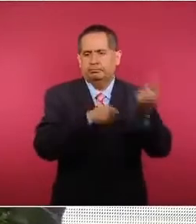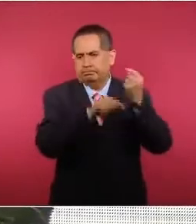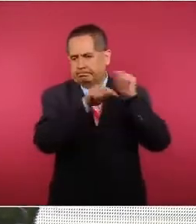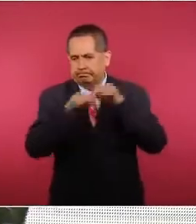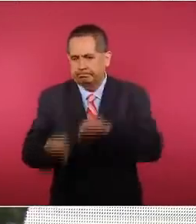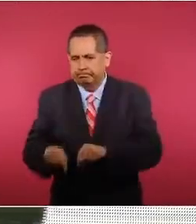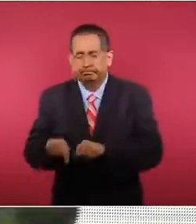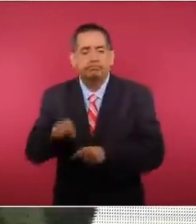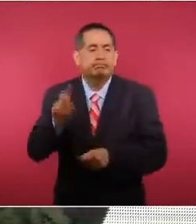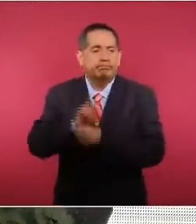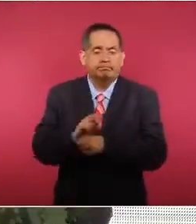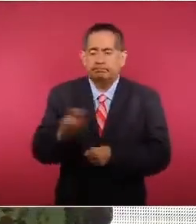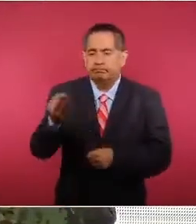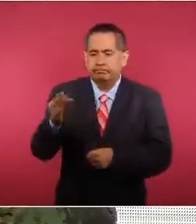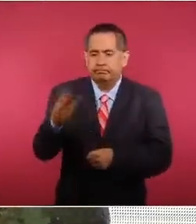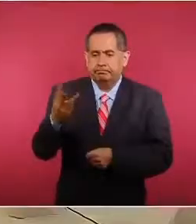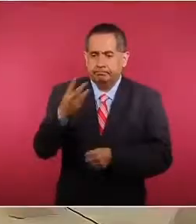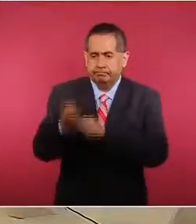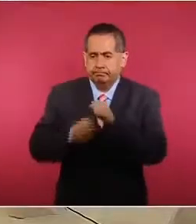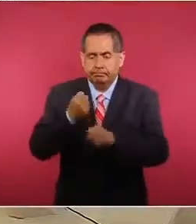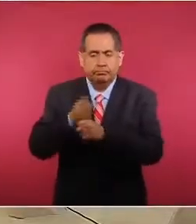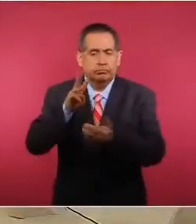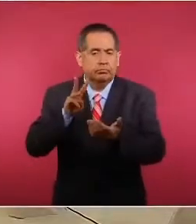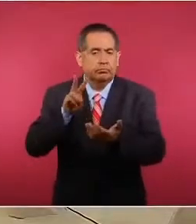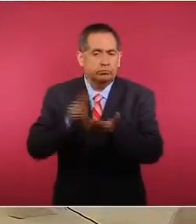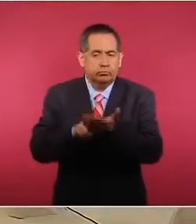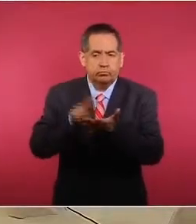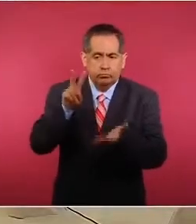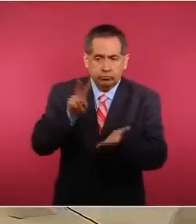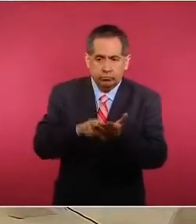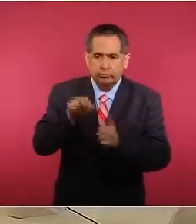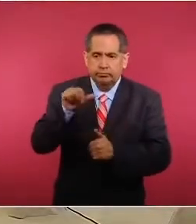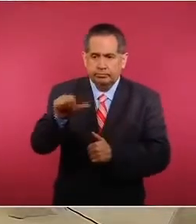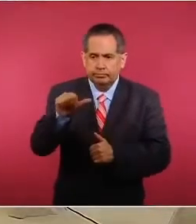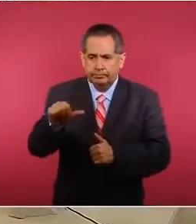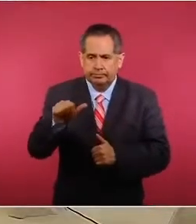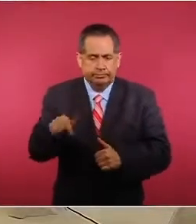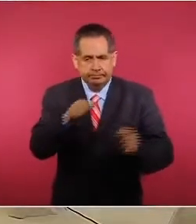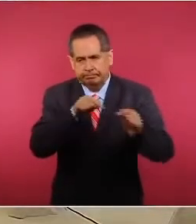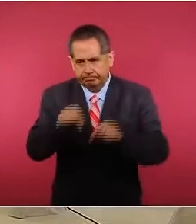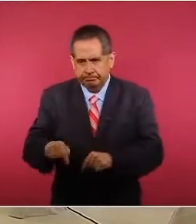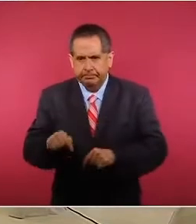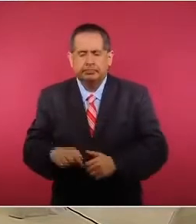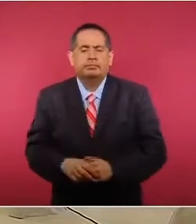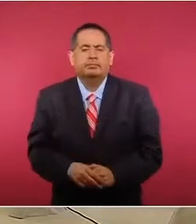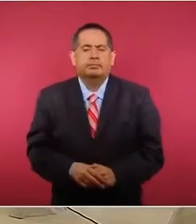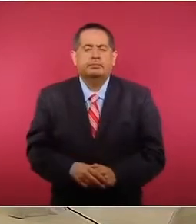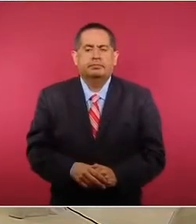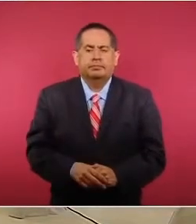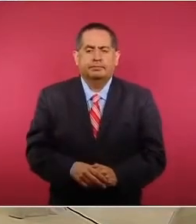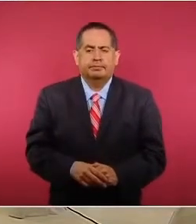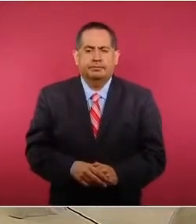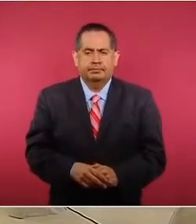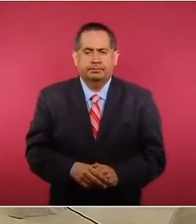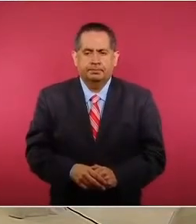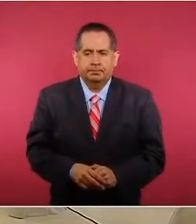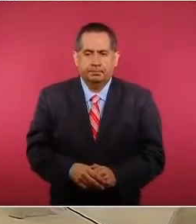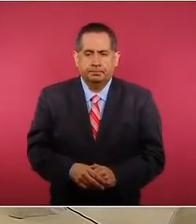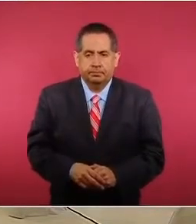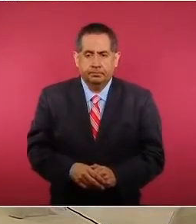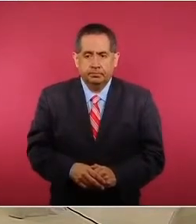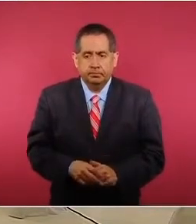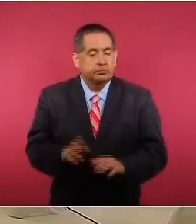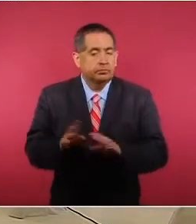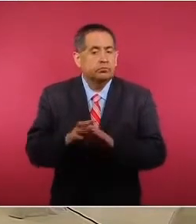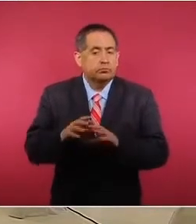hasta el 3 de febrero del 2016. Adelante la que sigue. En los gastos